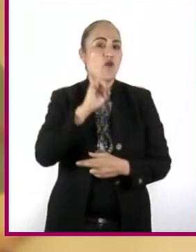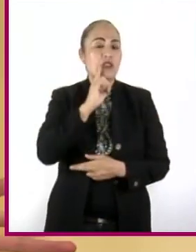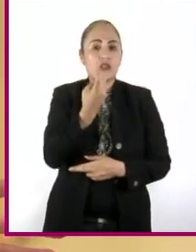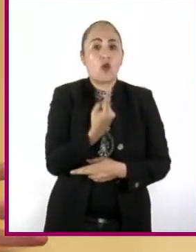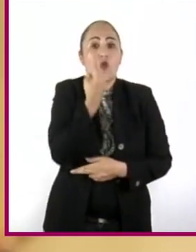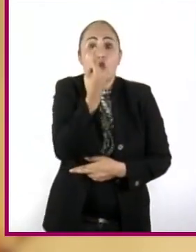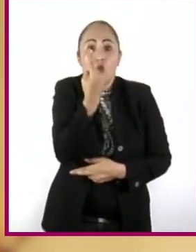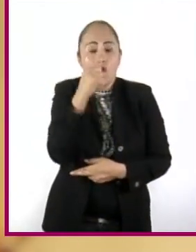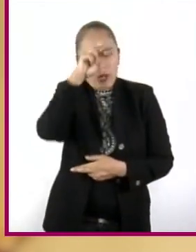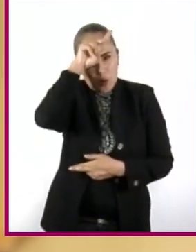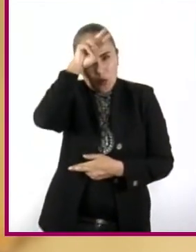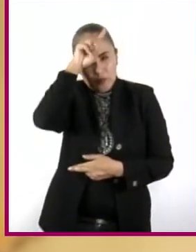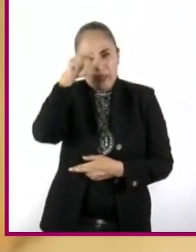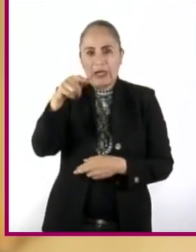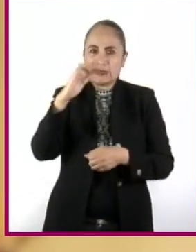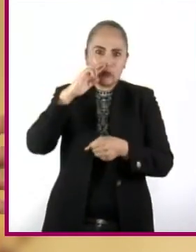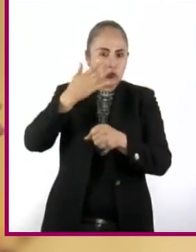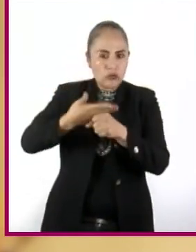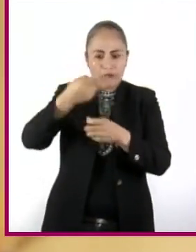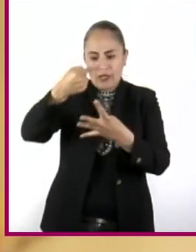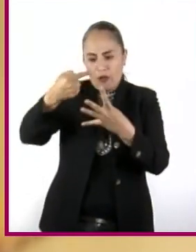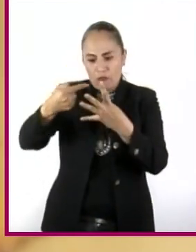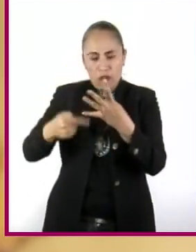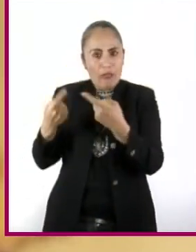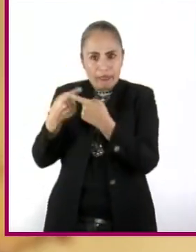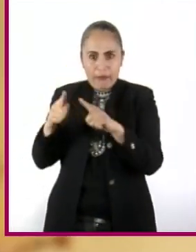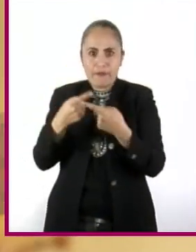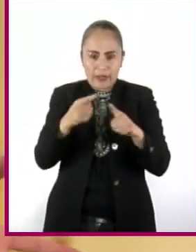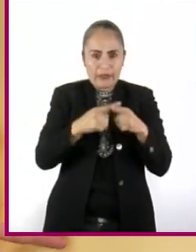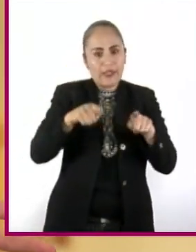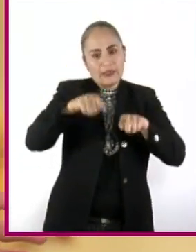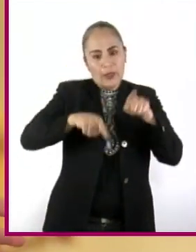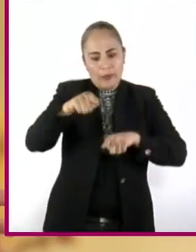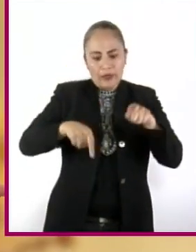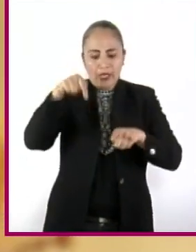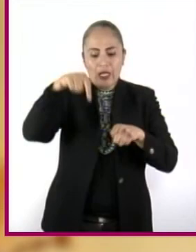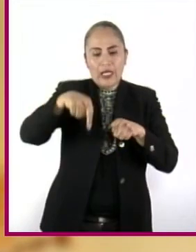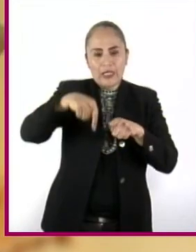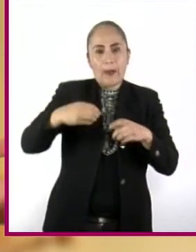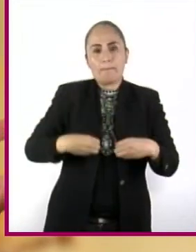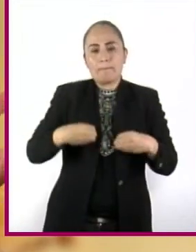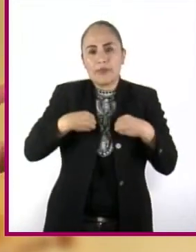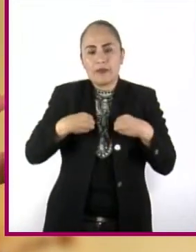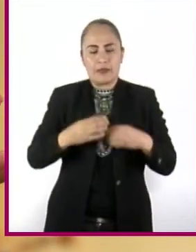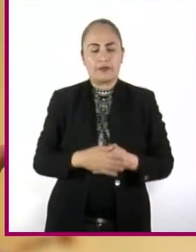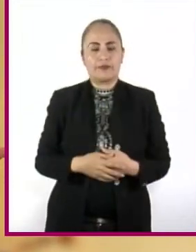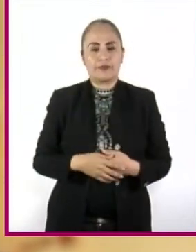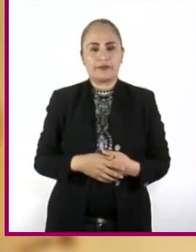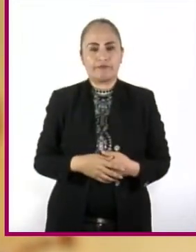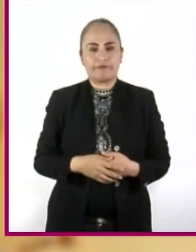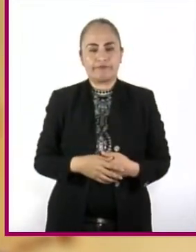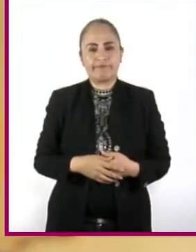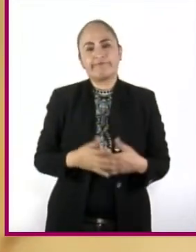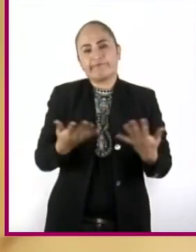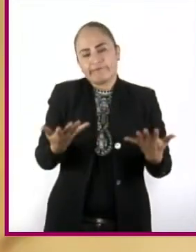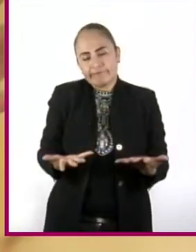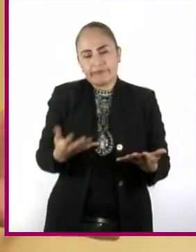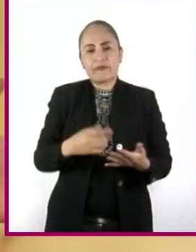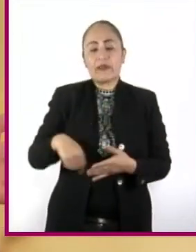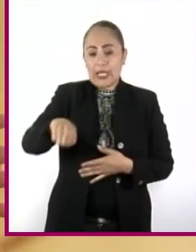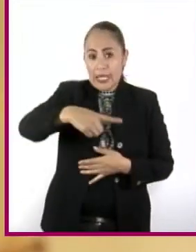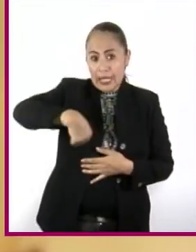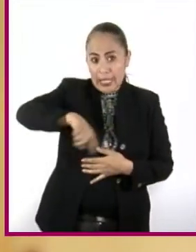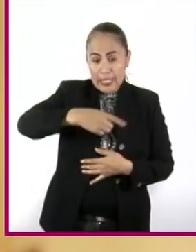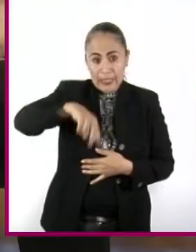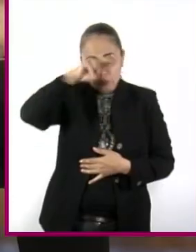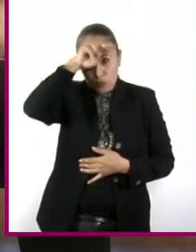tener diferentes tareas dependiendo de las necesidades de la colonia en cierto momento. Dicho en otras palabras, ellas pueden